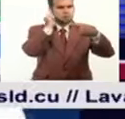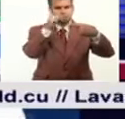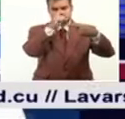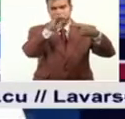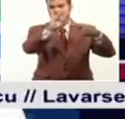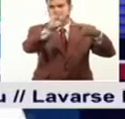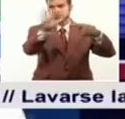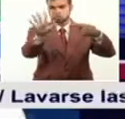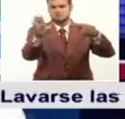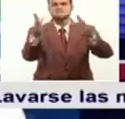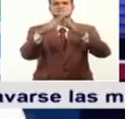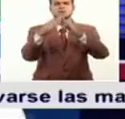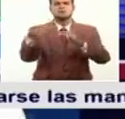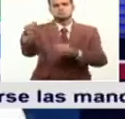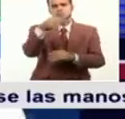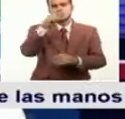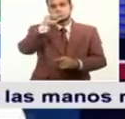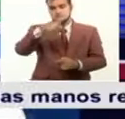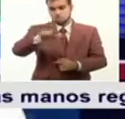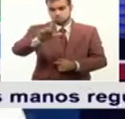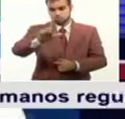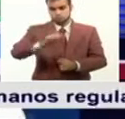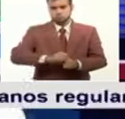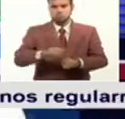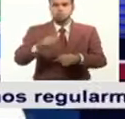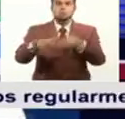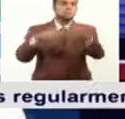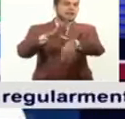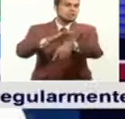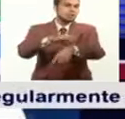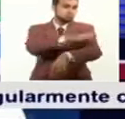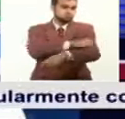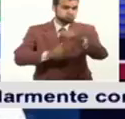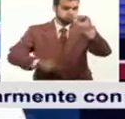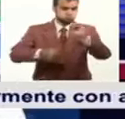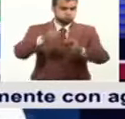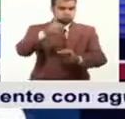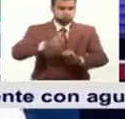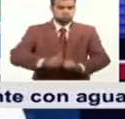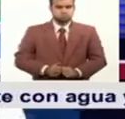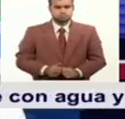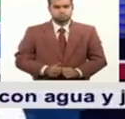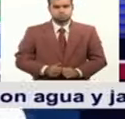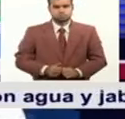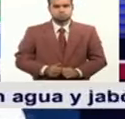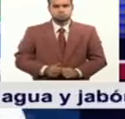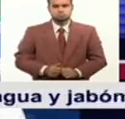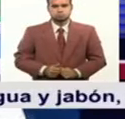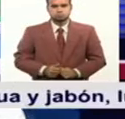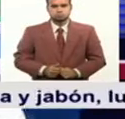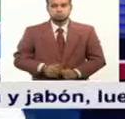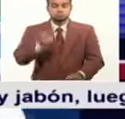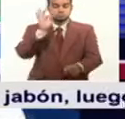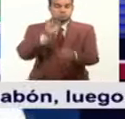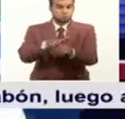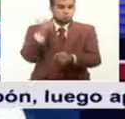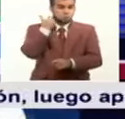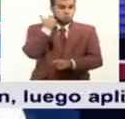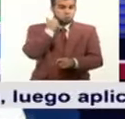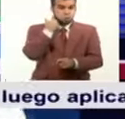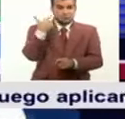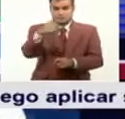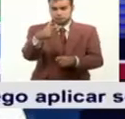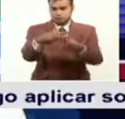Bejucal, hipertensa como antecedente, que inicialmente tuvo fiebre, diarrea y decaimiento.